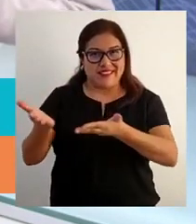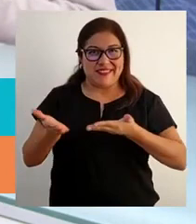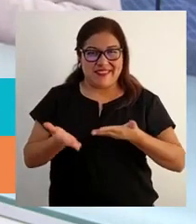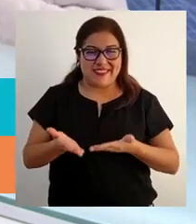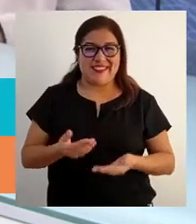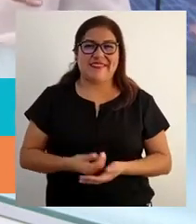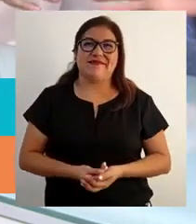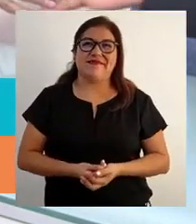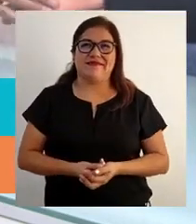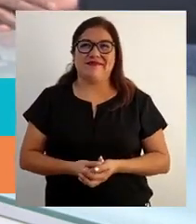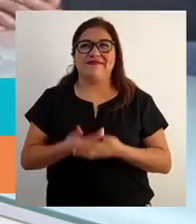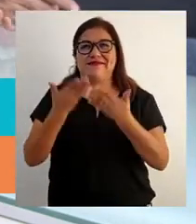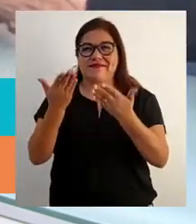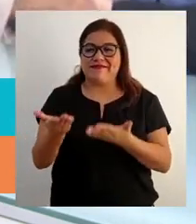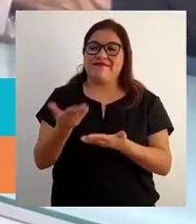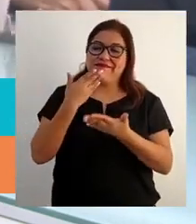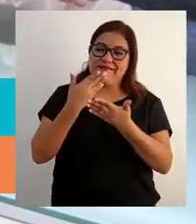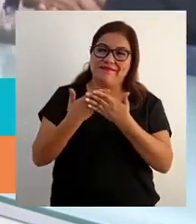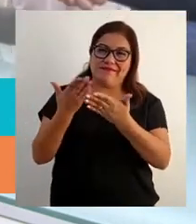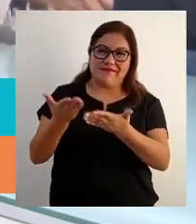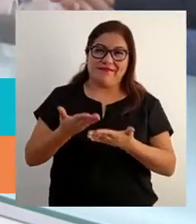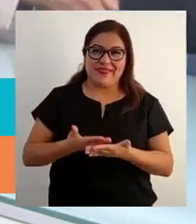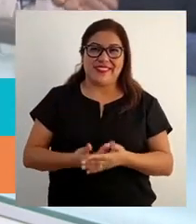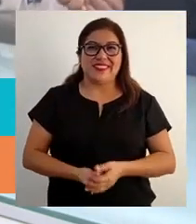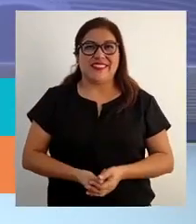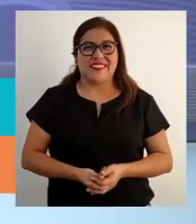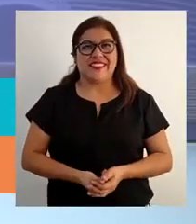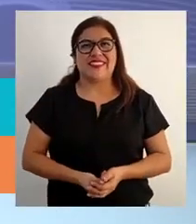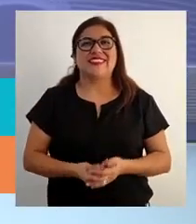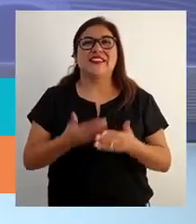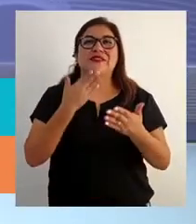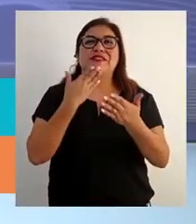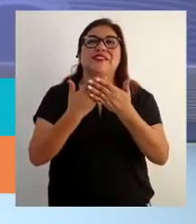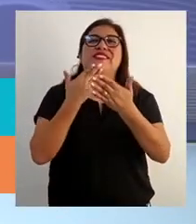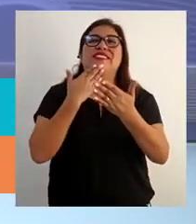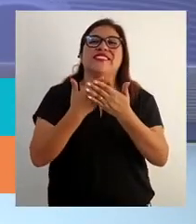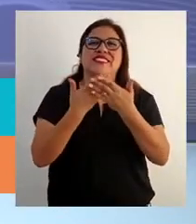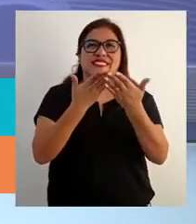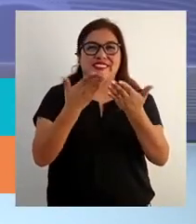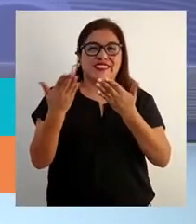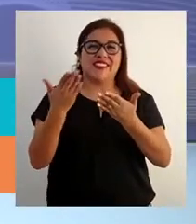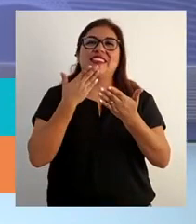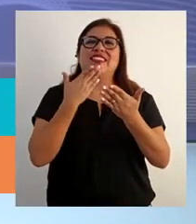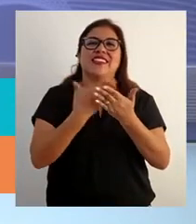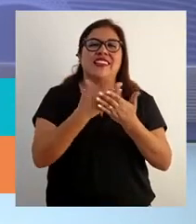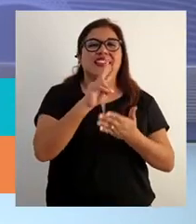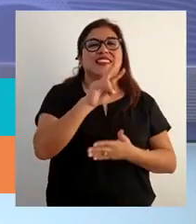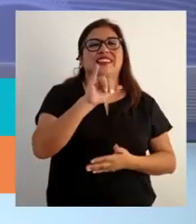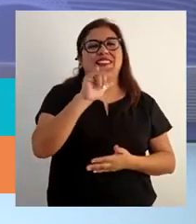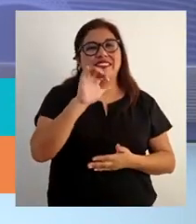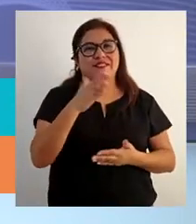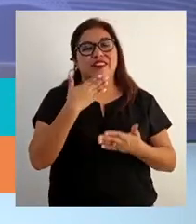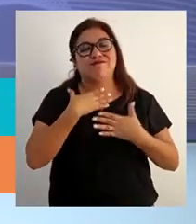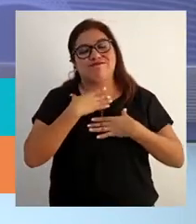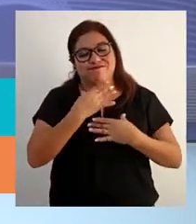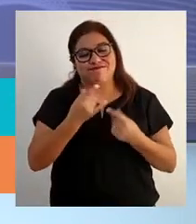Bienvenida, doctora Maruja. ¿Qué tal? Muchas gracias, Enrique, muchas gracias, Vilma. Un gusto estar aquí con todos nuestros